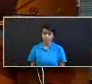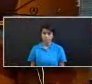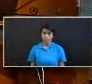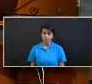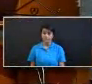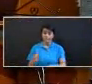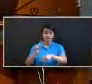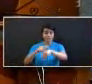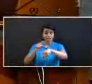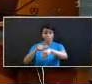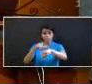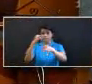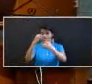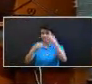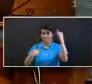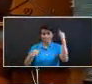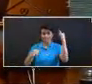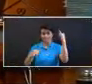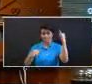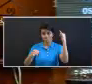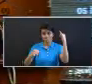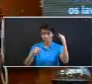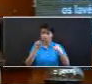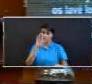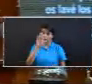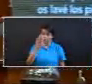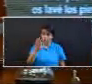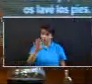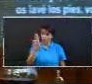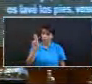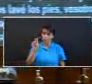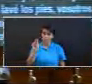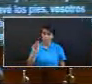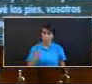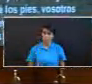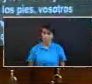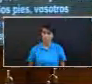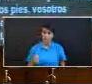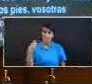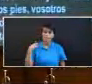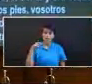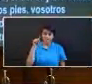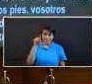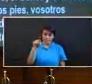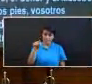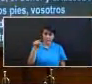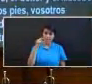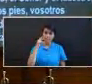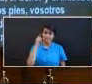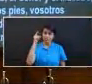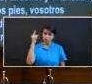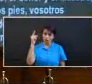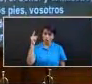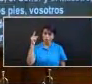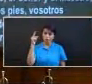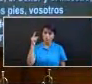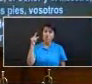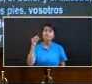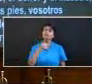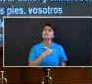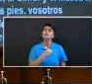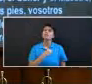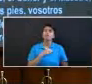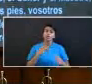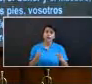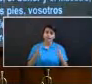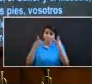Mi tiempo se terminó, pero el suyo no. Para decirle: Señor, quiero dedicar